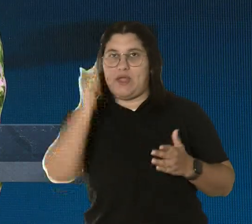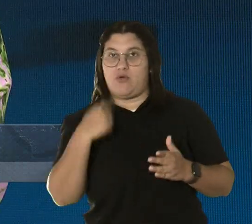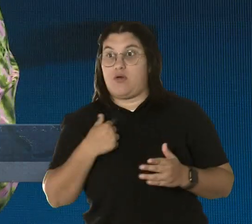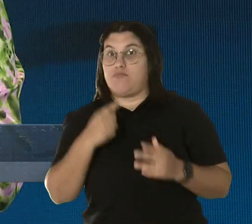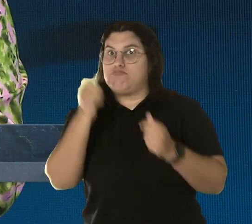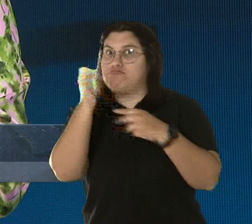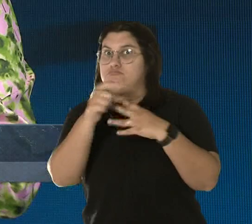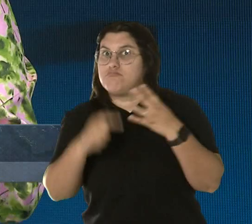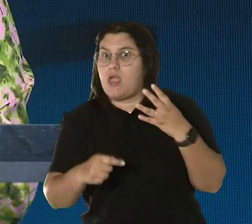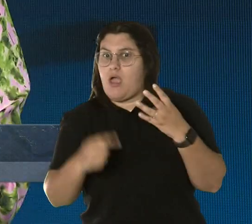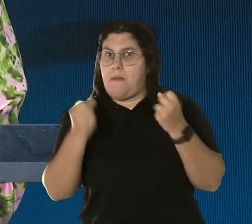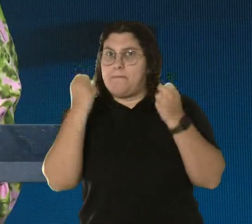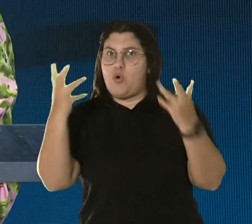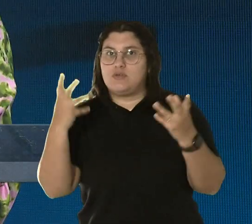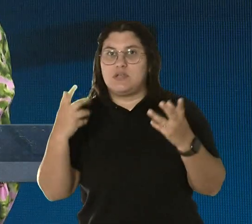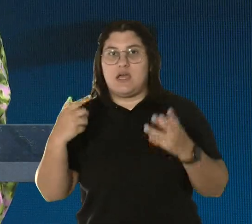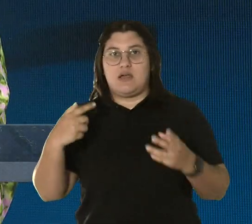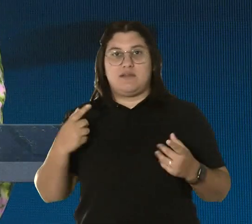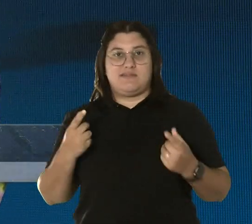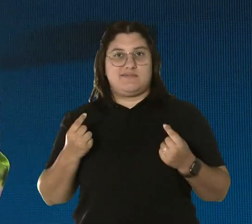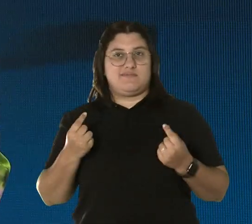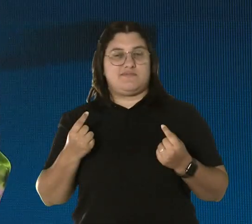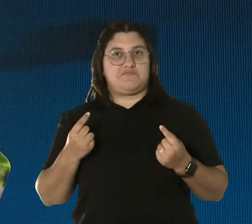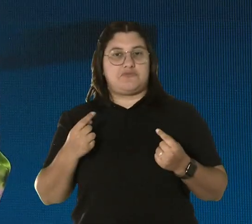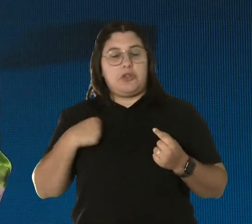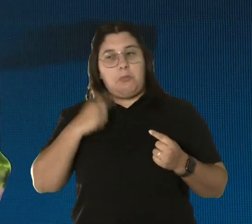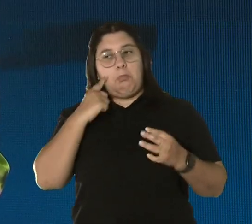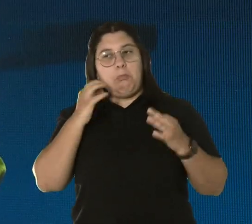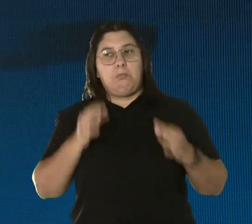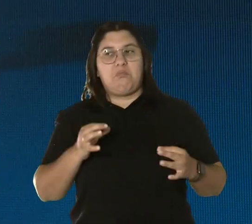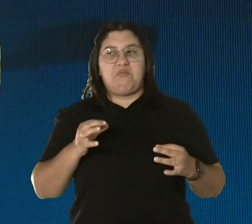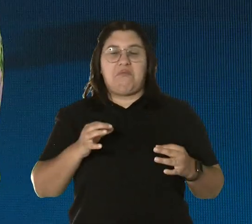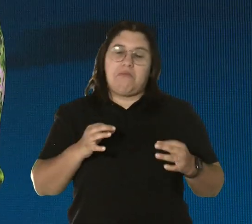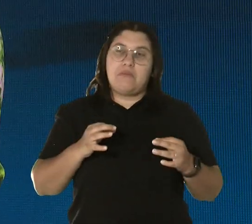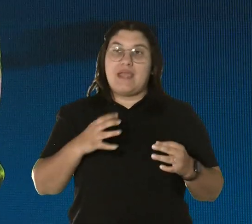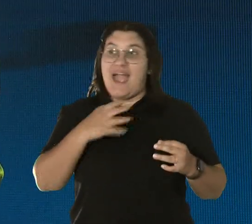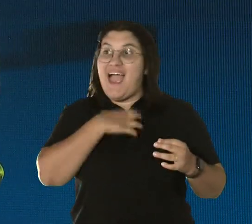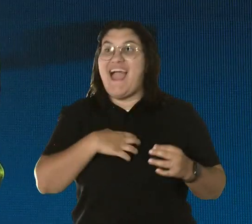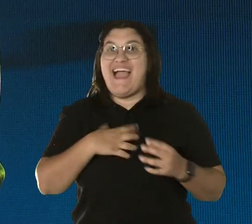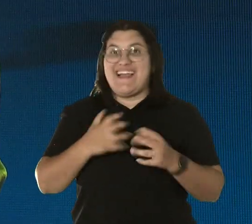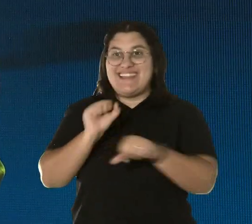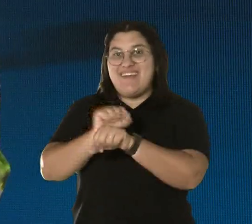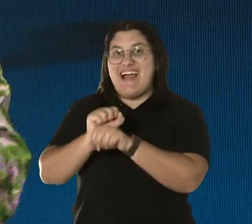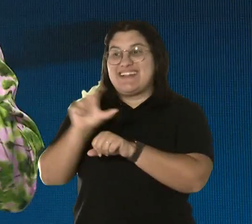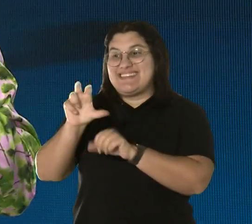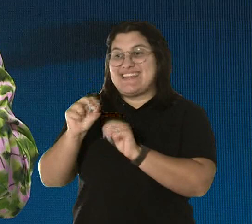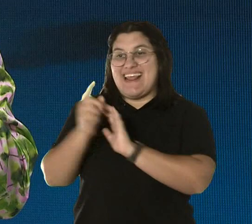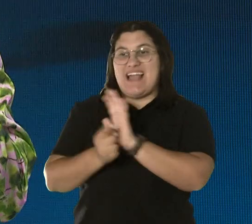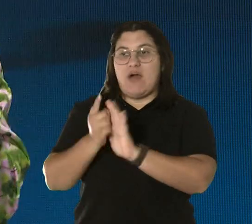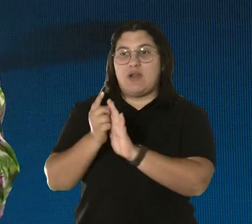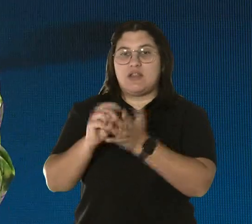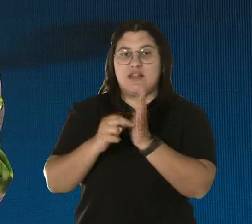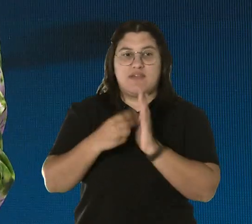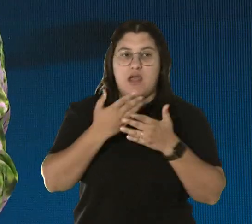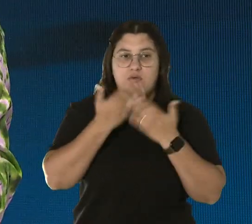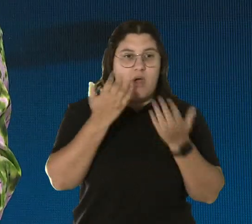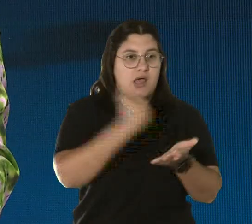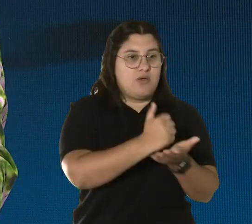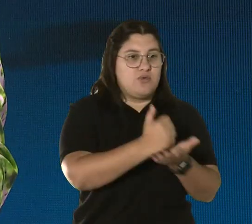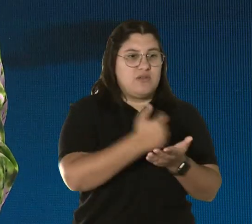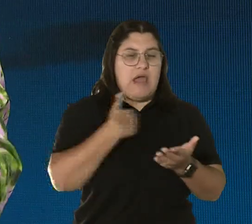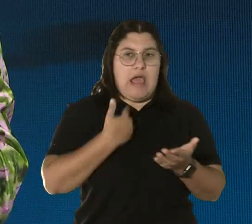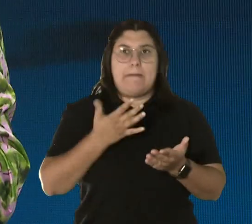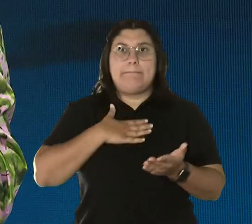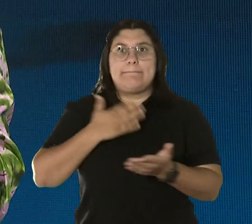pasa? Que merma el deseo de yo decir, pues me voy a poner a trabajar, porque si yo trabajo 30 horas, ya no voy a tener tal ayuda y me va a afectar en mi